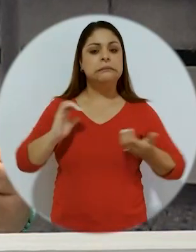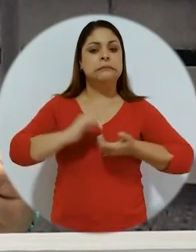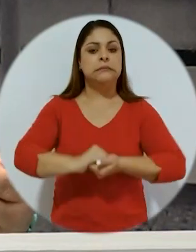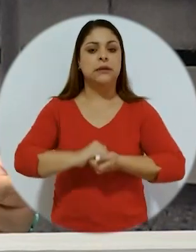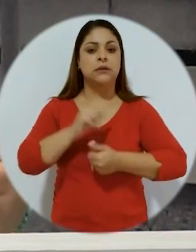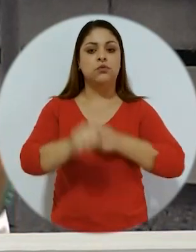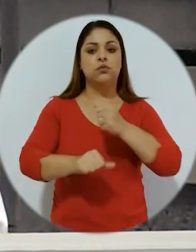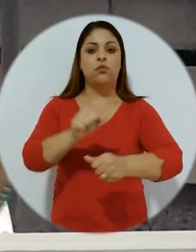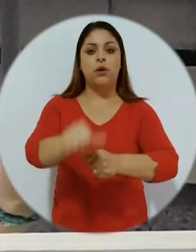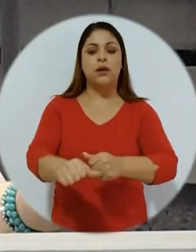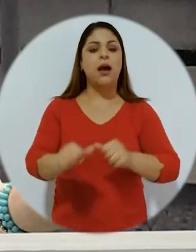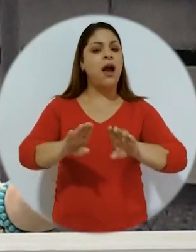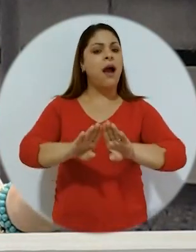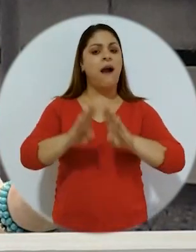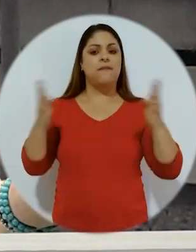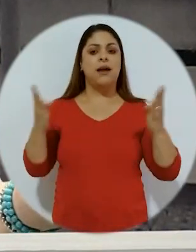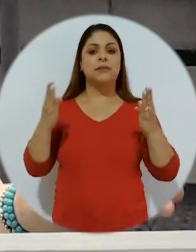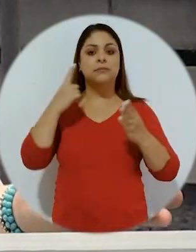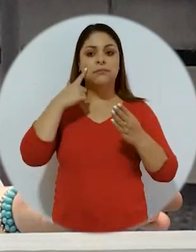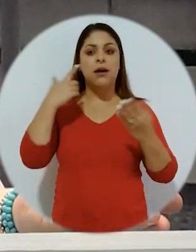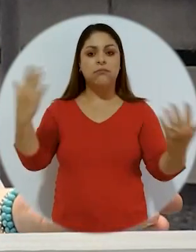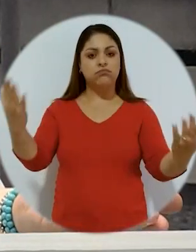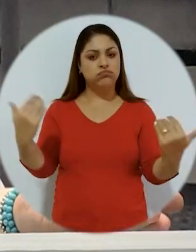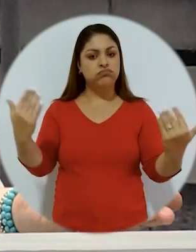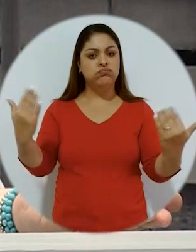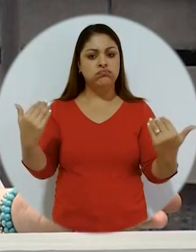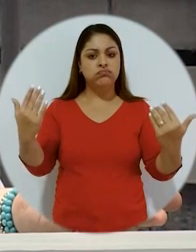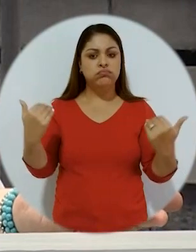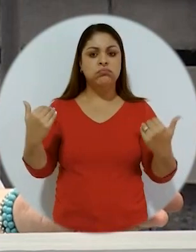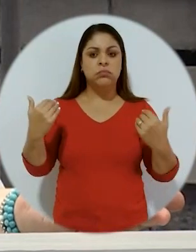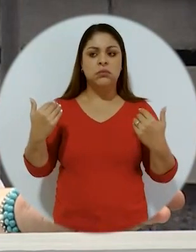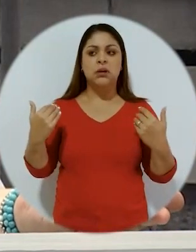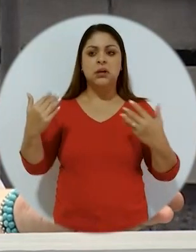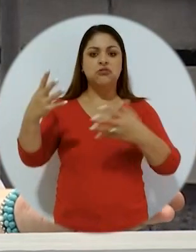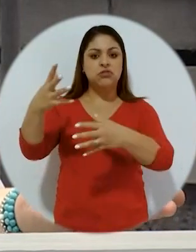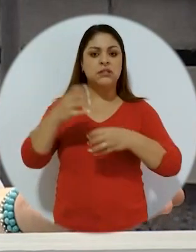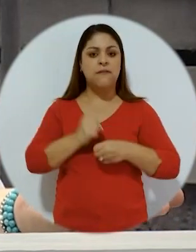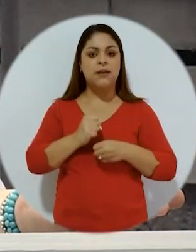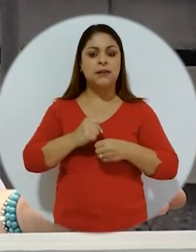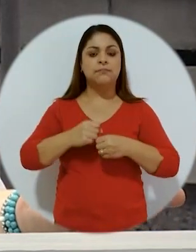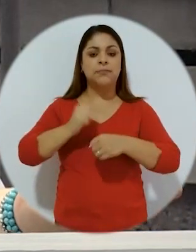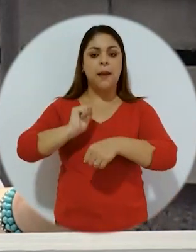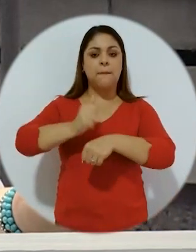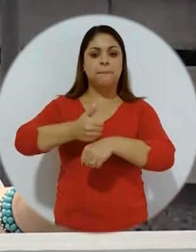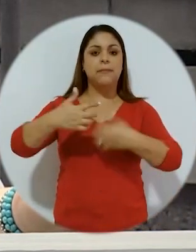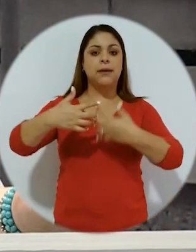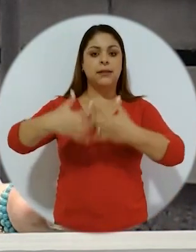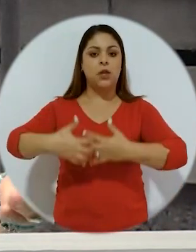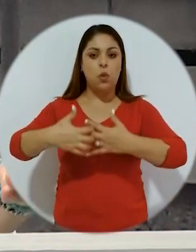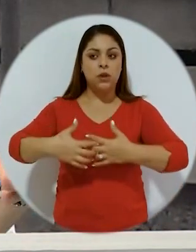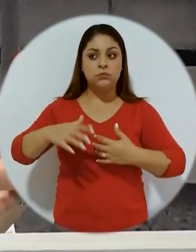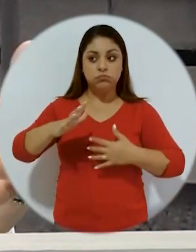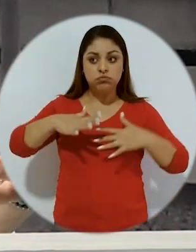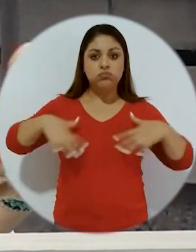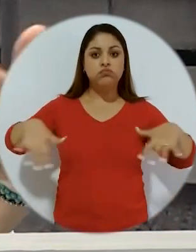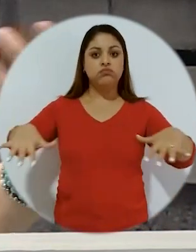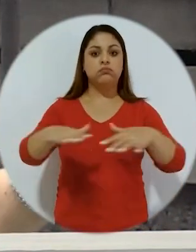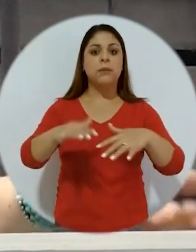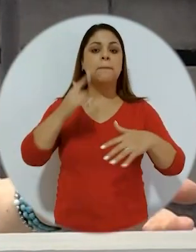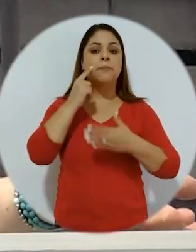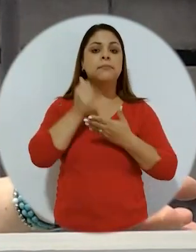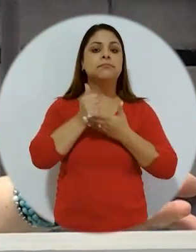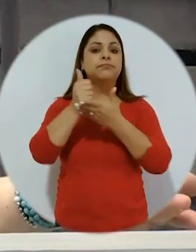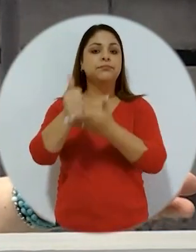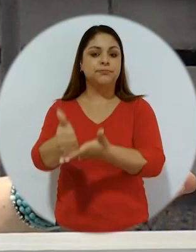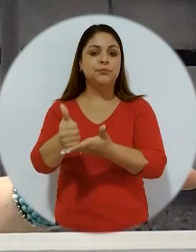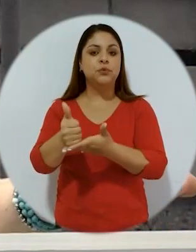y muchas estamos muy abiertas a recibir a esos emprendedores en nuestros espacios para ayudarles a hacer